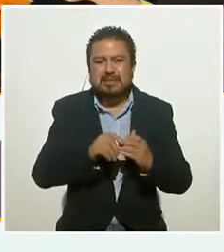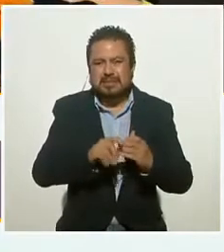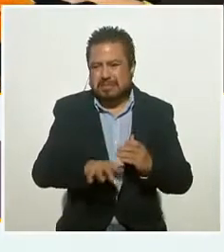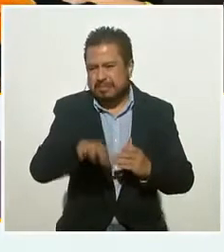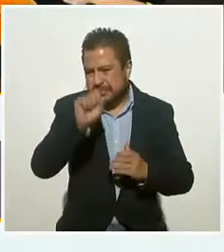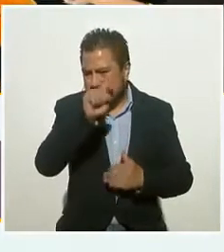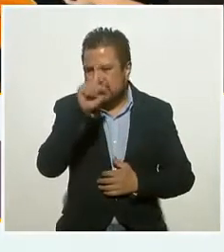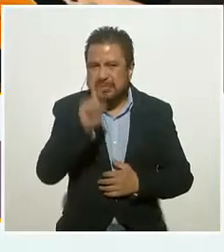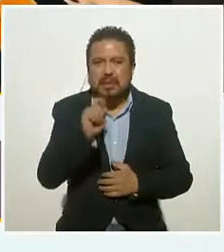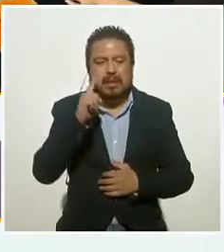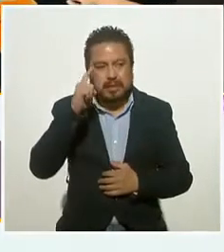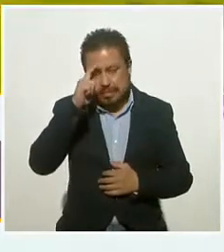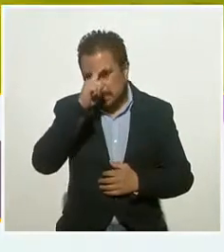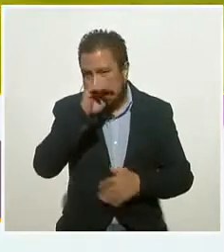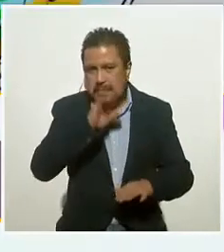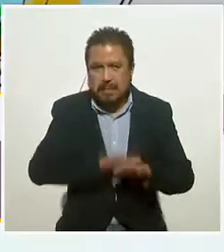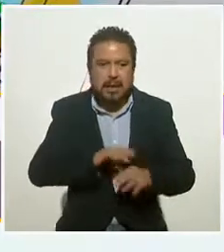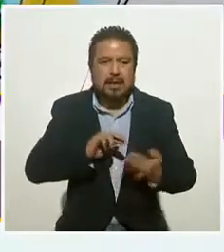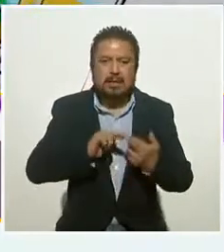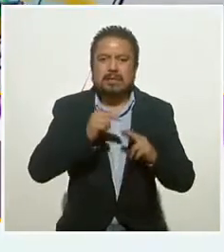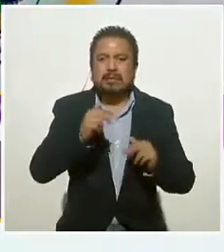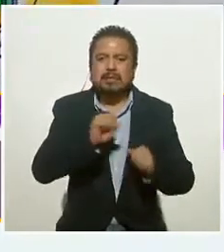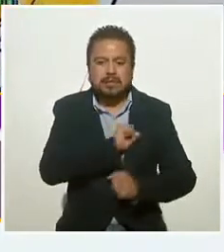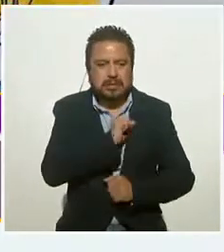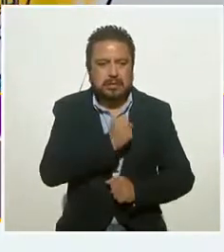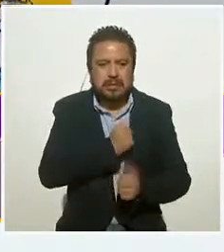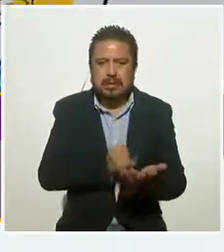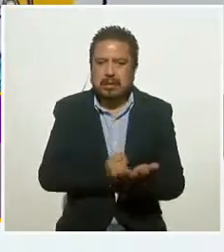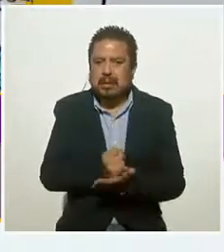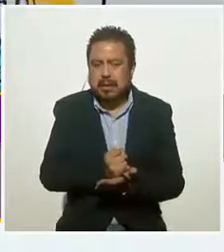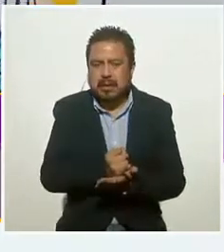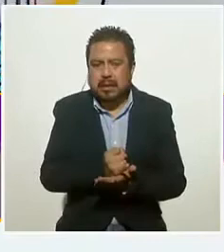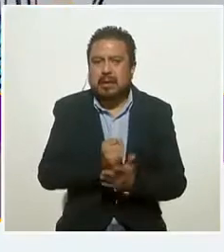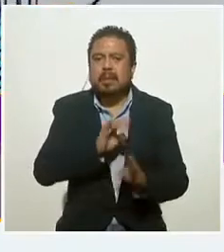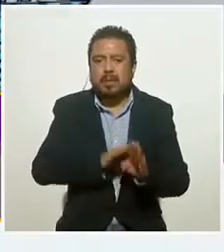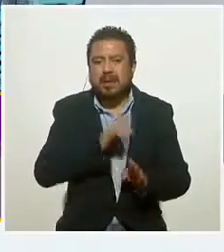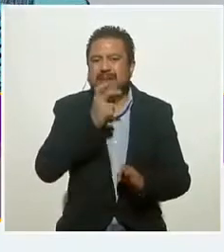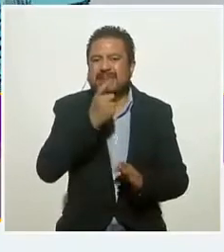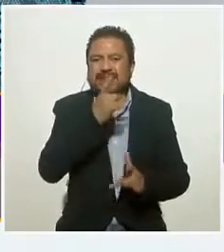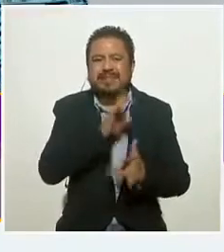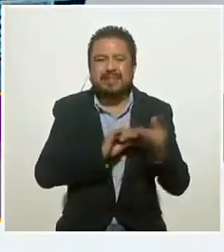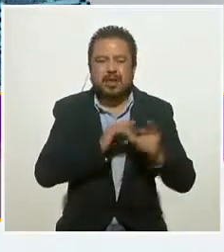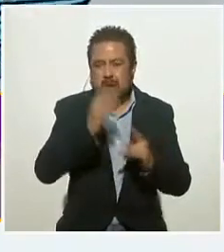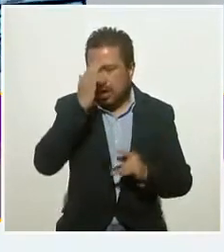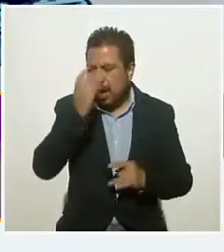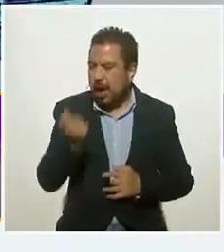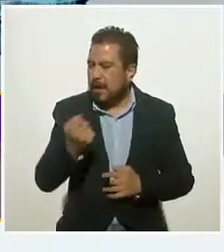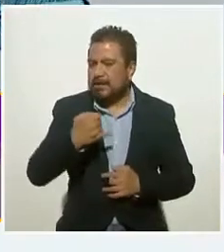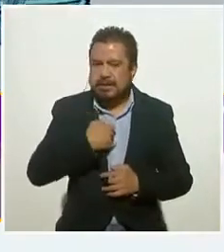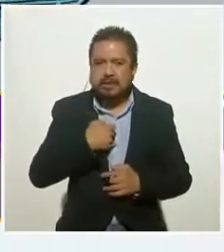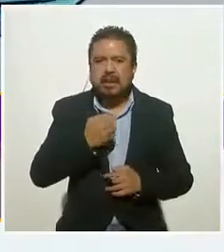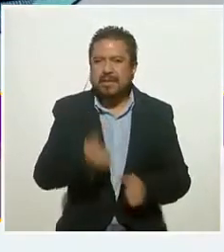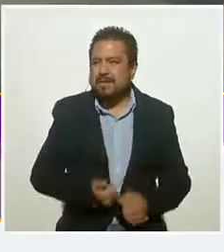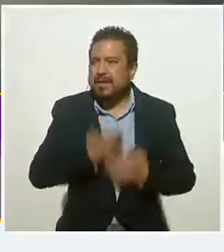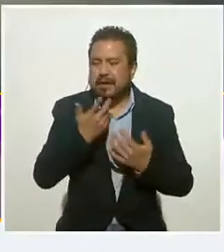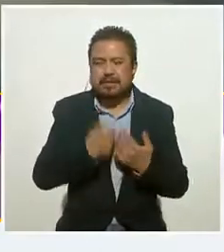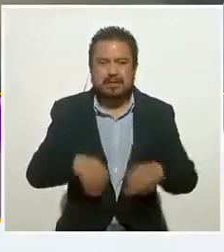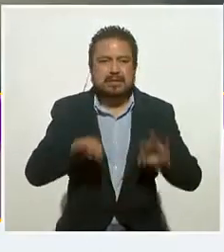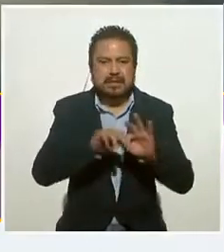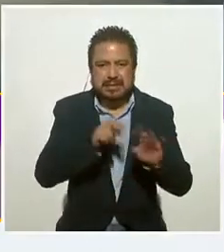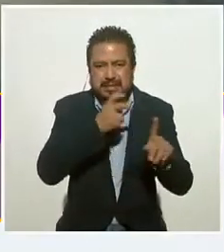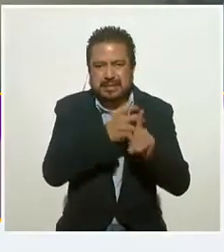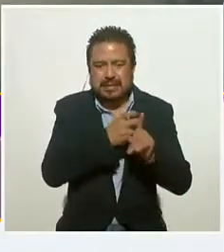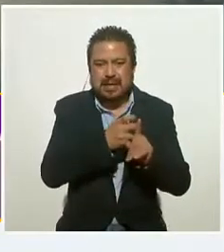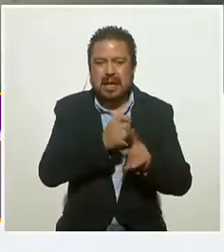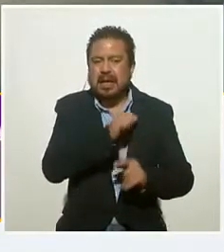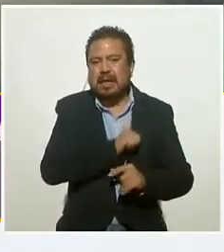prejuicios, pues es muy difícil tener estas relaciones sanas y tomar decisiones. Por eso decía, ¿no? Conócete a ti mismo, esa frase tan importante, ¿no? De